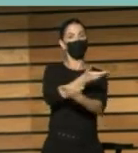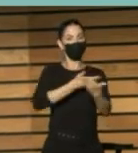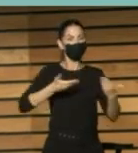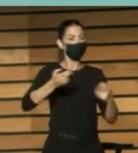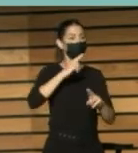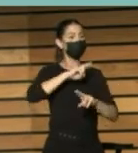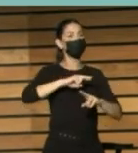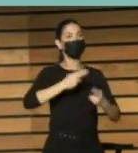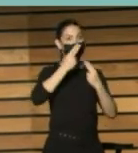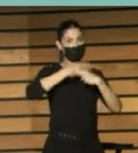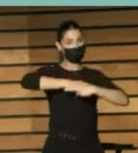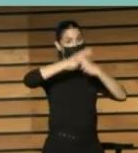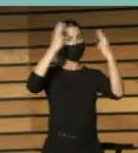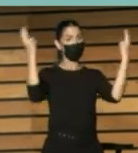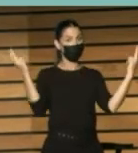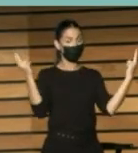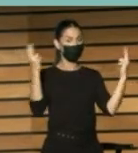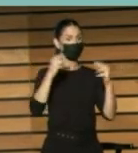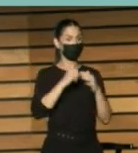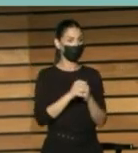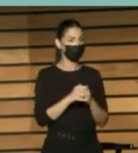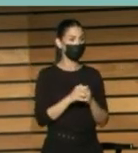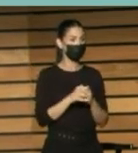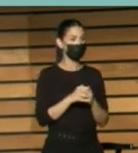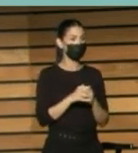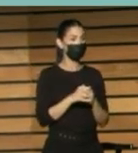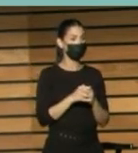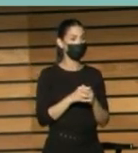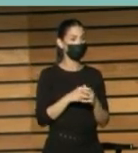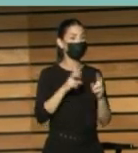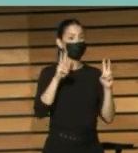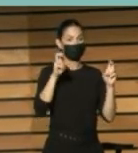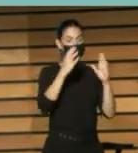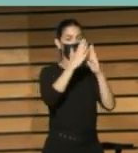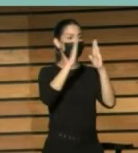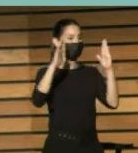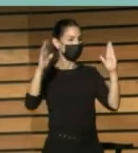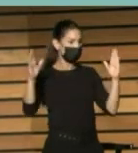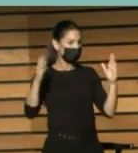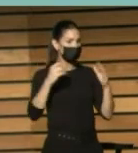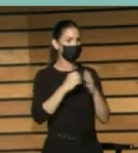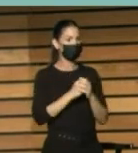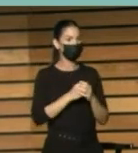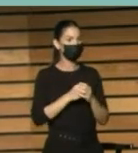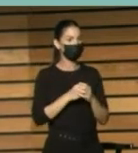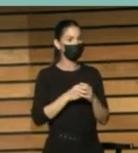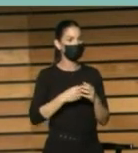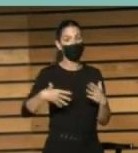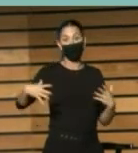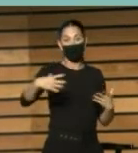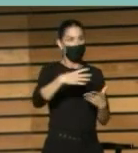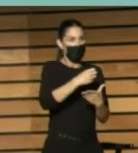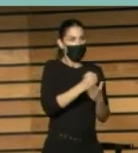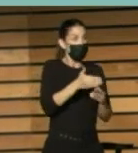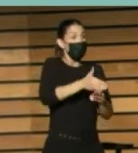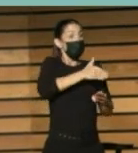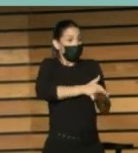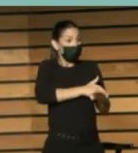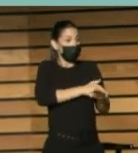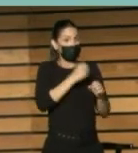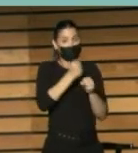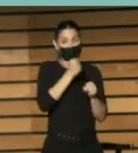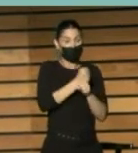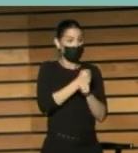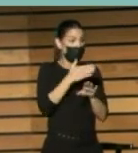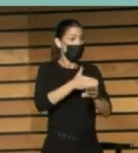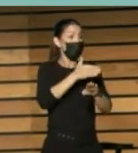internacional también a través de Iberbibliotecas. Todo esto es el previo, el sine qua non. Creo